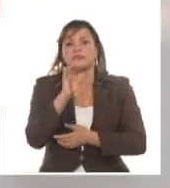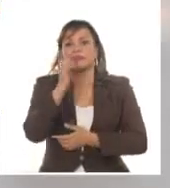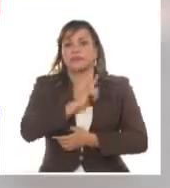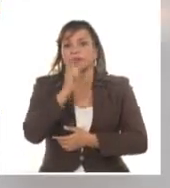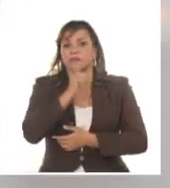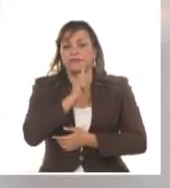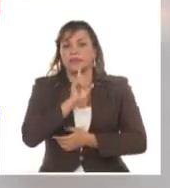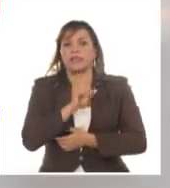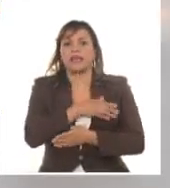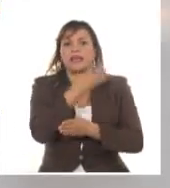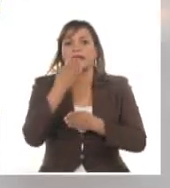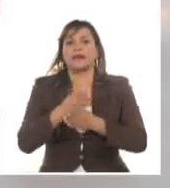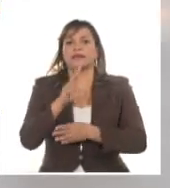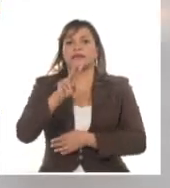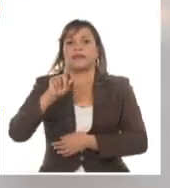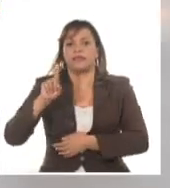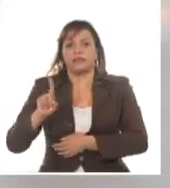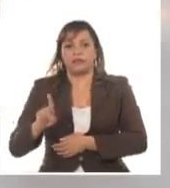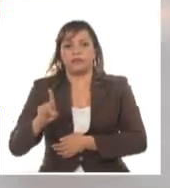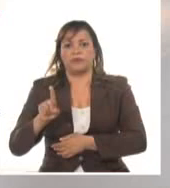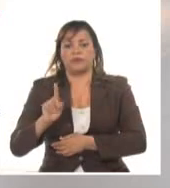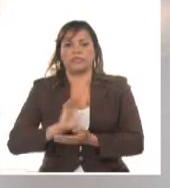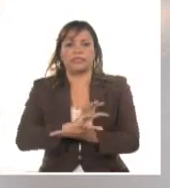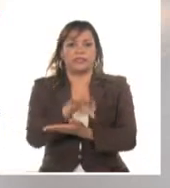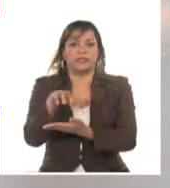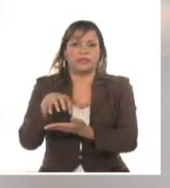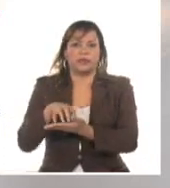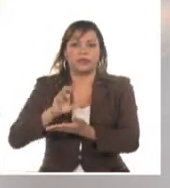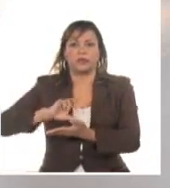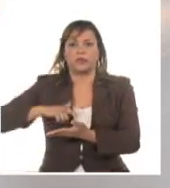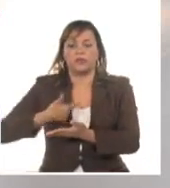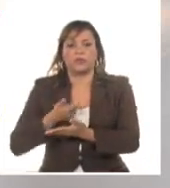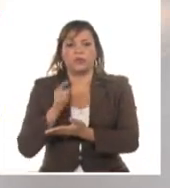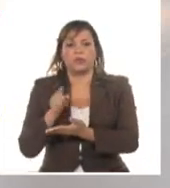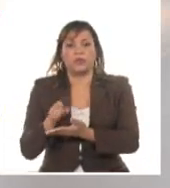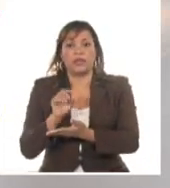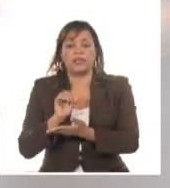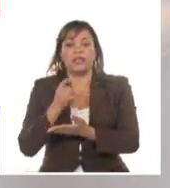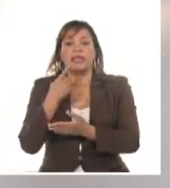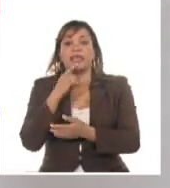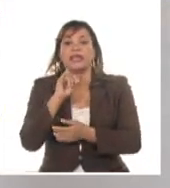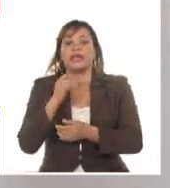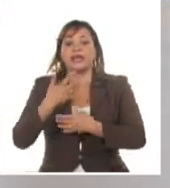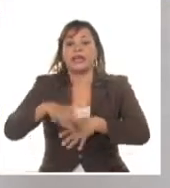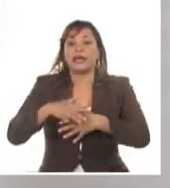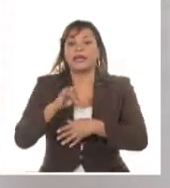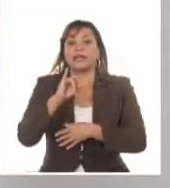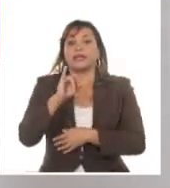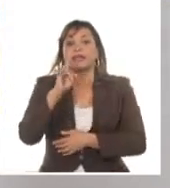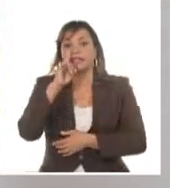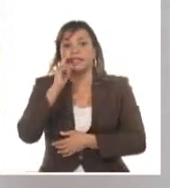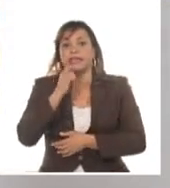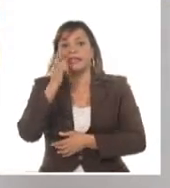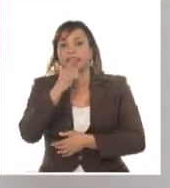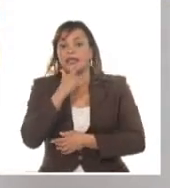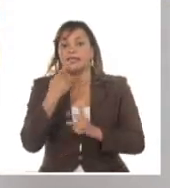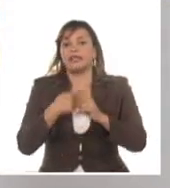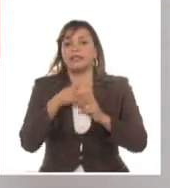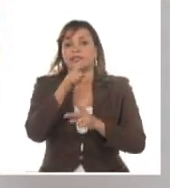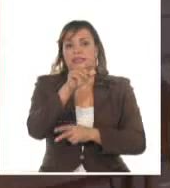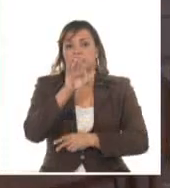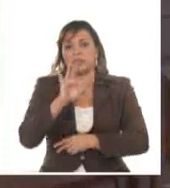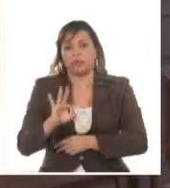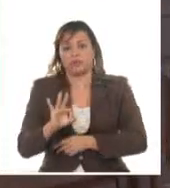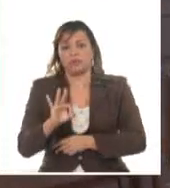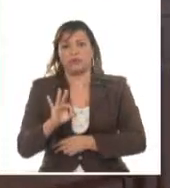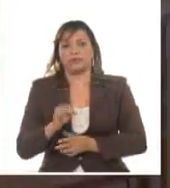sesionando hasta el 21 de abril en la Estación Cultural del INI 18, pero este año con la particularidad de que se extiende a